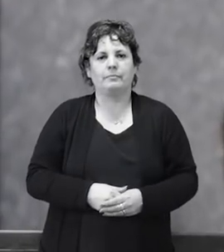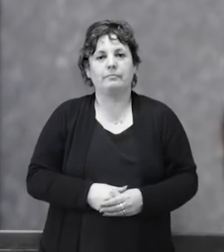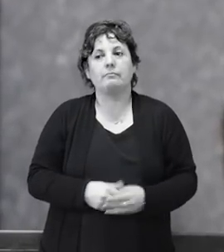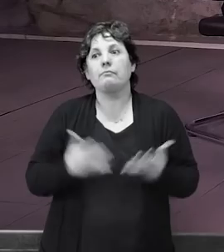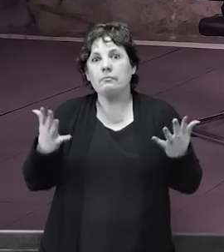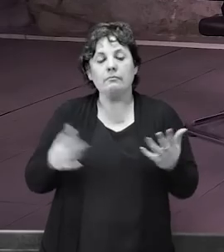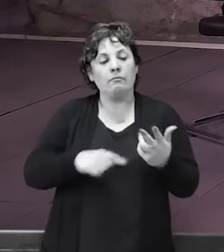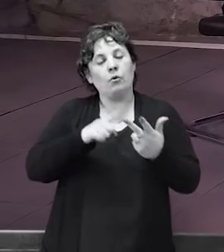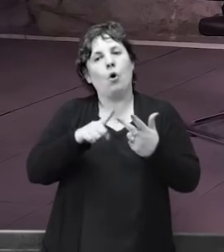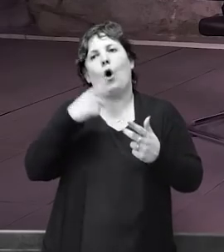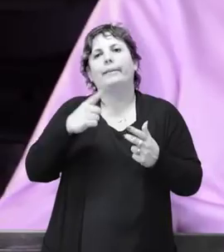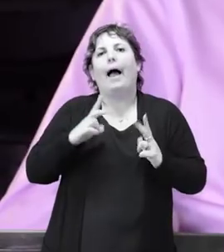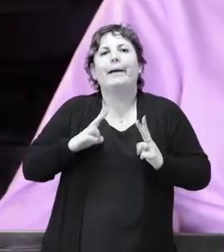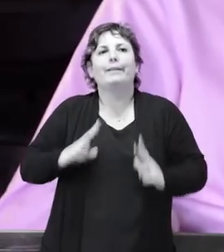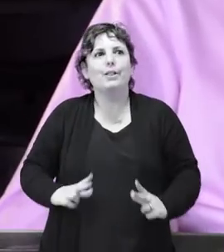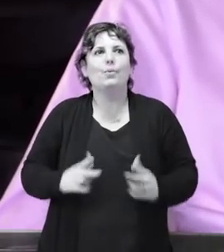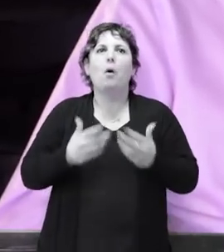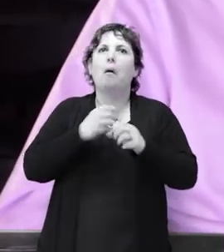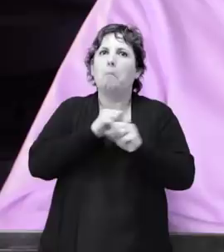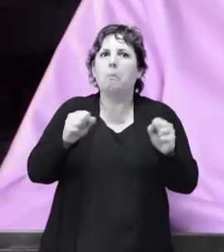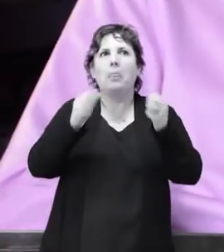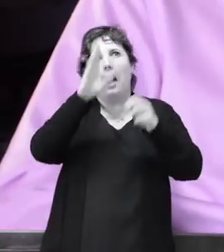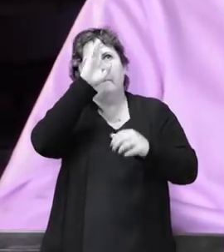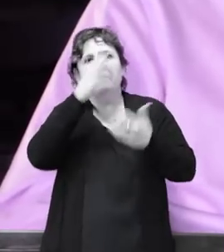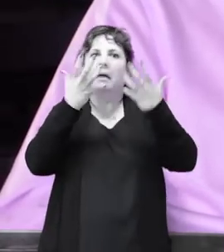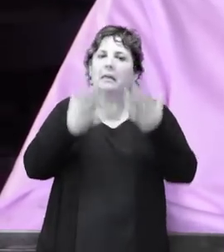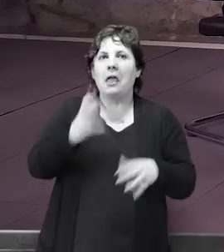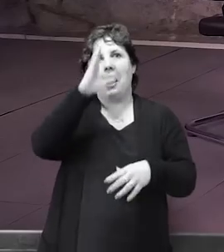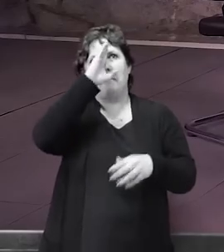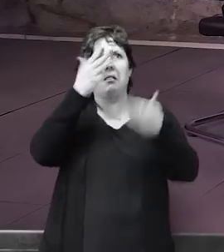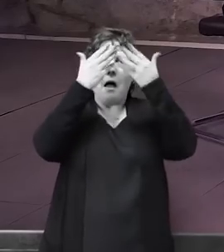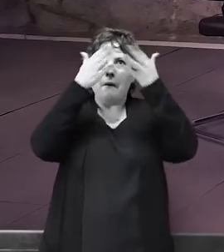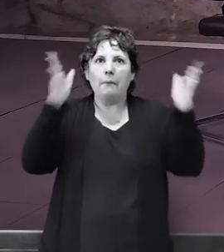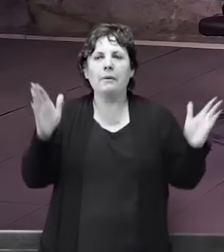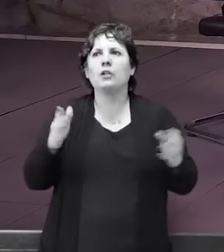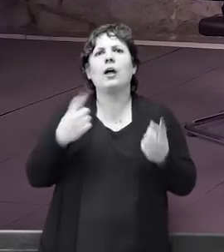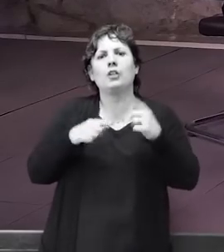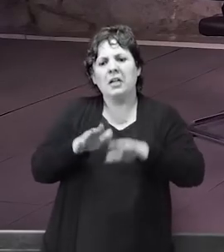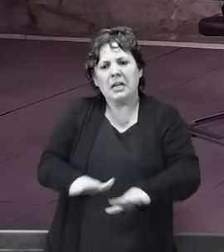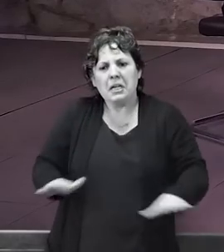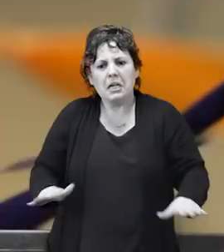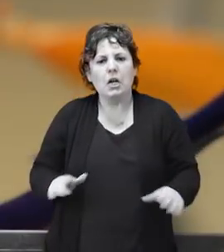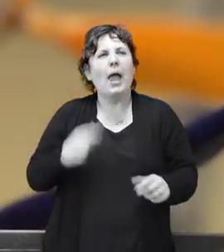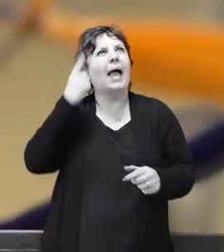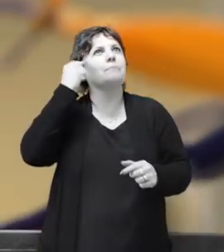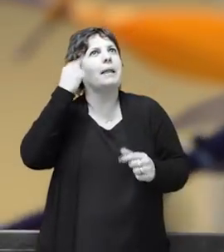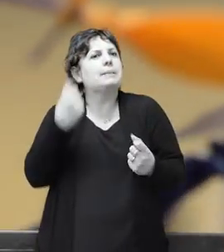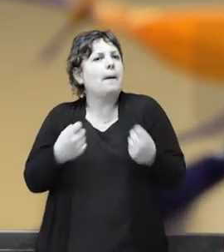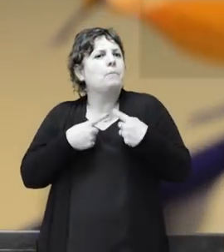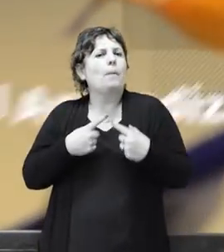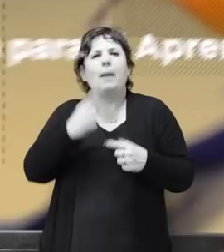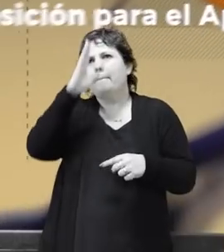Y la dimensión de actitudes o disposición al aprendizaje evalúa un conjunto de cómo el niño se para ante su experiencia de